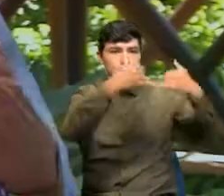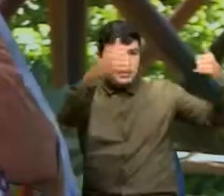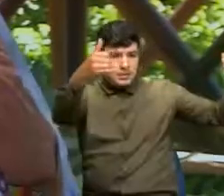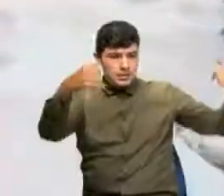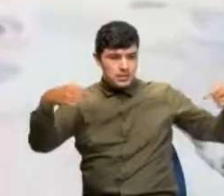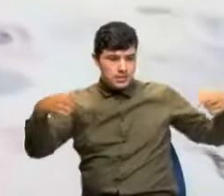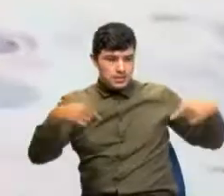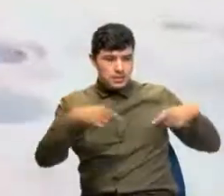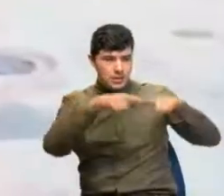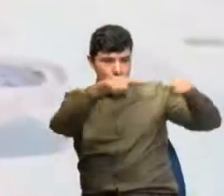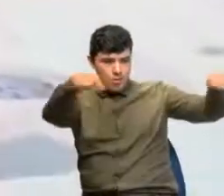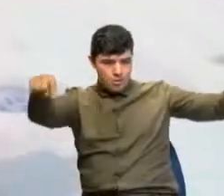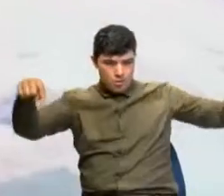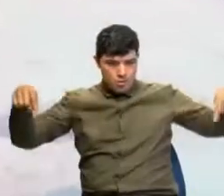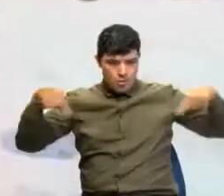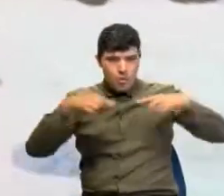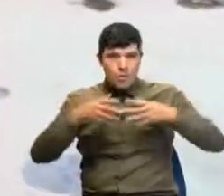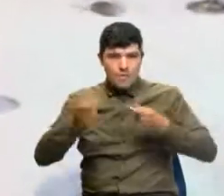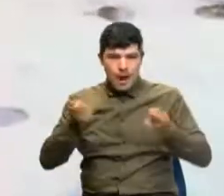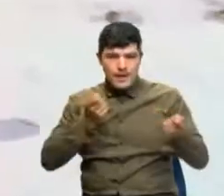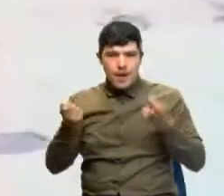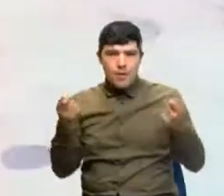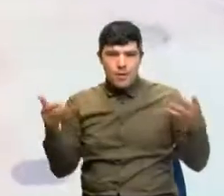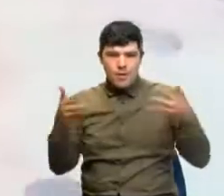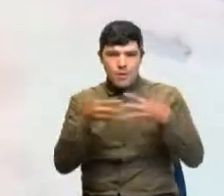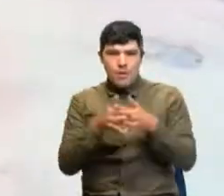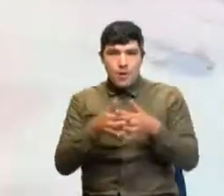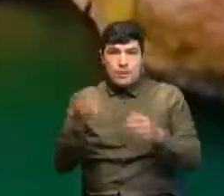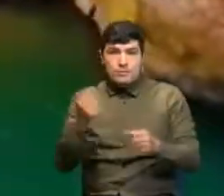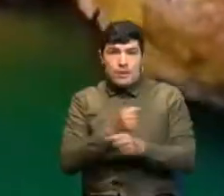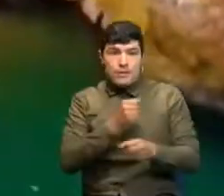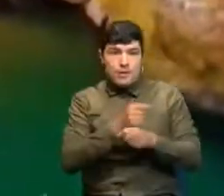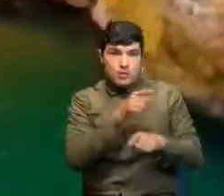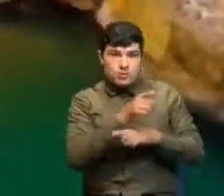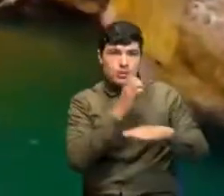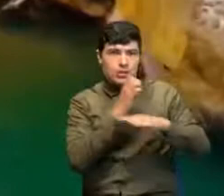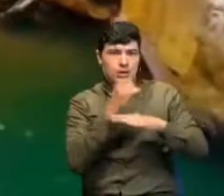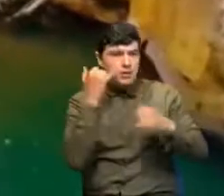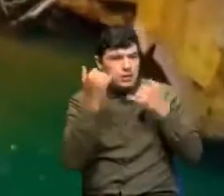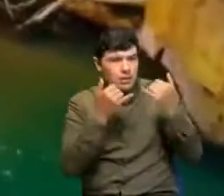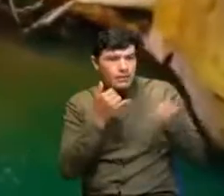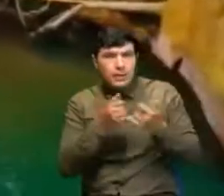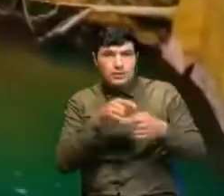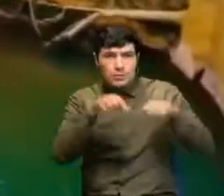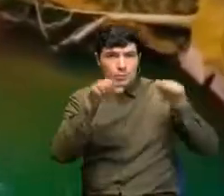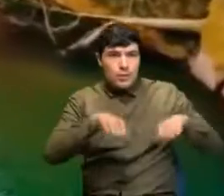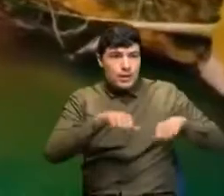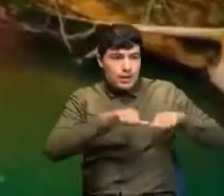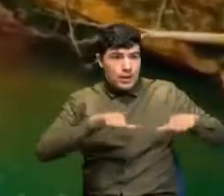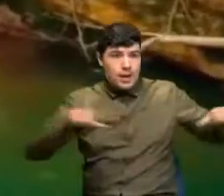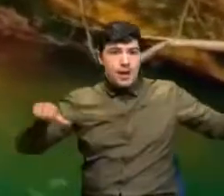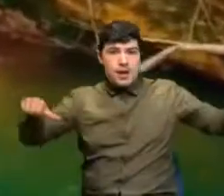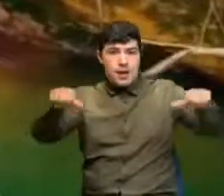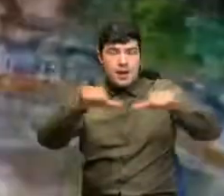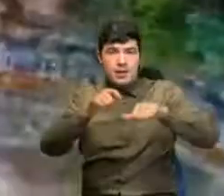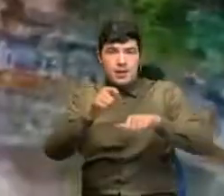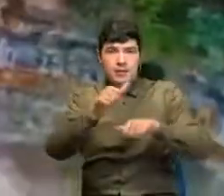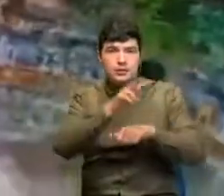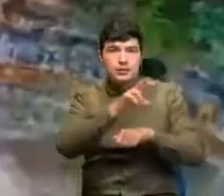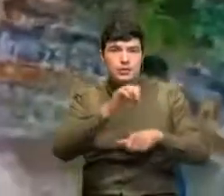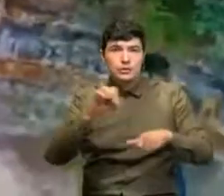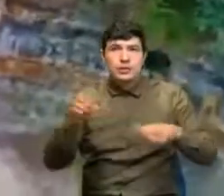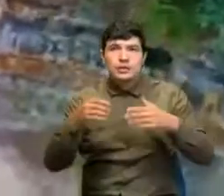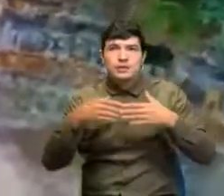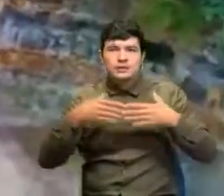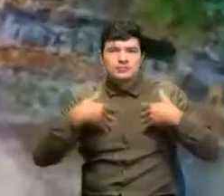manejo integrado. El distrito de manejo integrado en el que trabaja Corponor consiste en permitir que tanto el área como las casi 200 especies